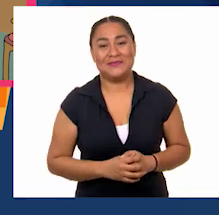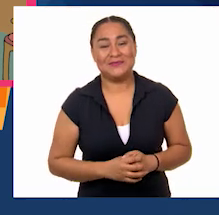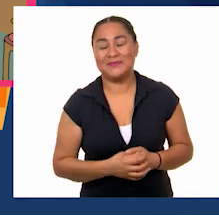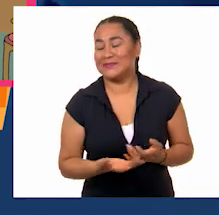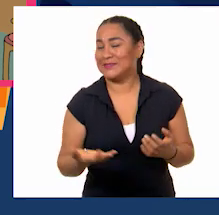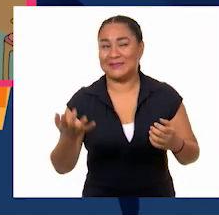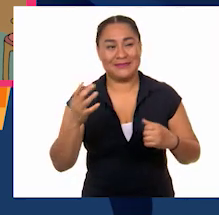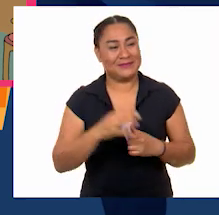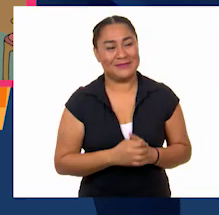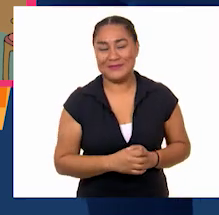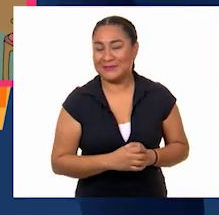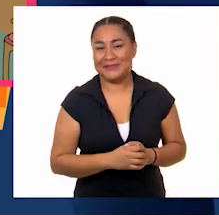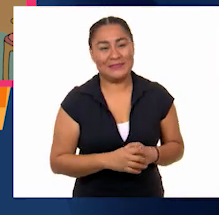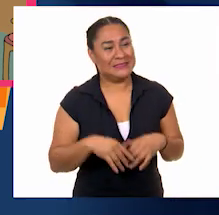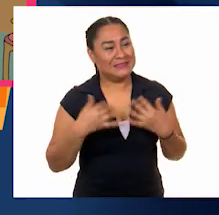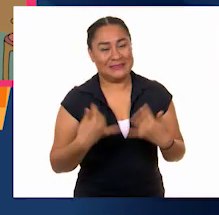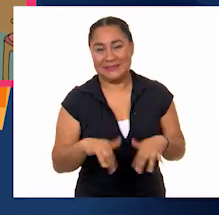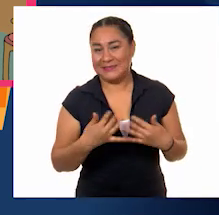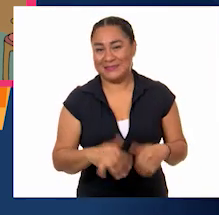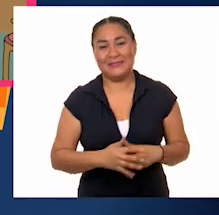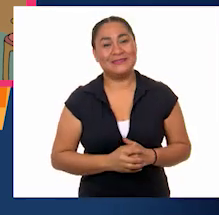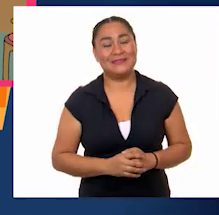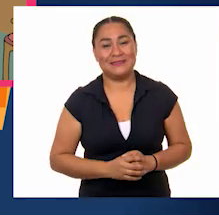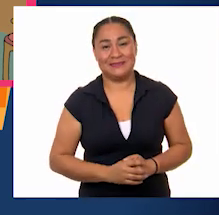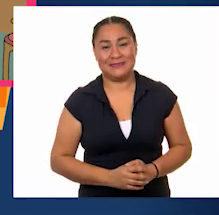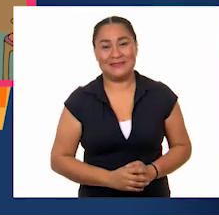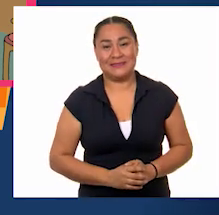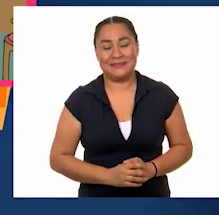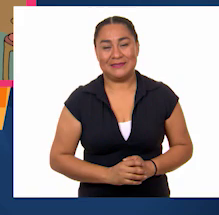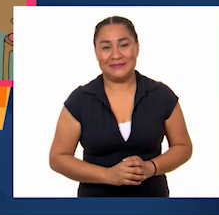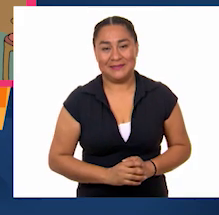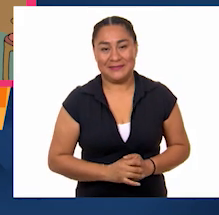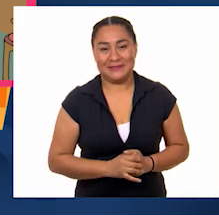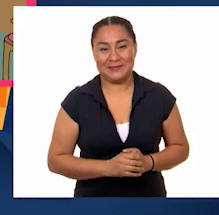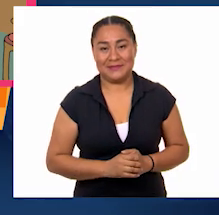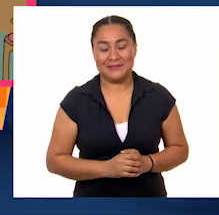¡Qué bárbaro! No me mido, ¿eh?